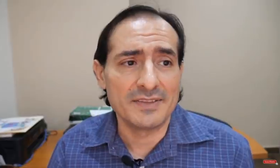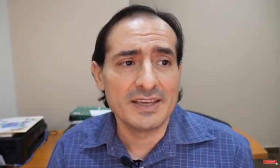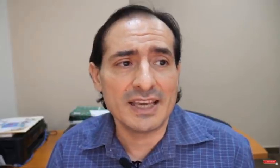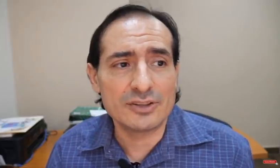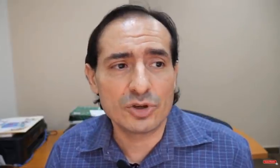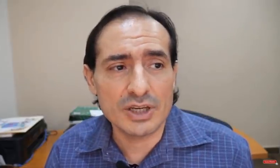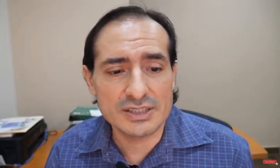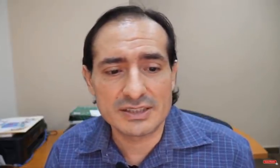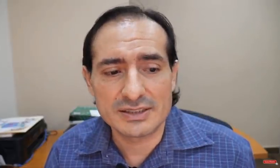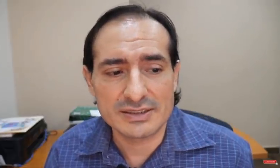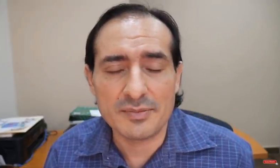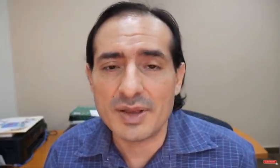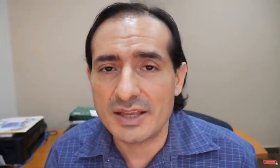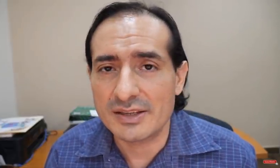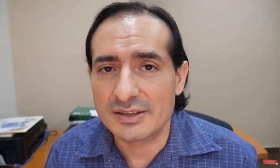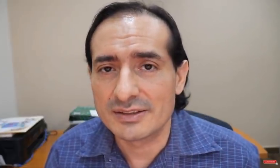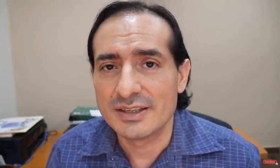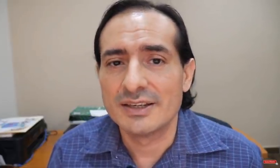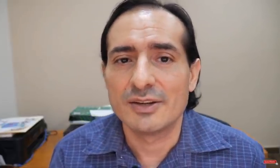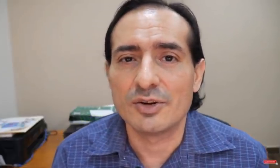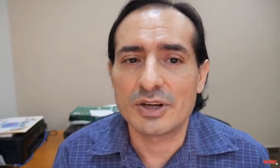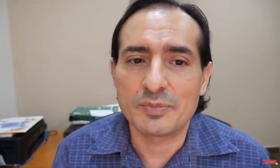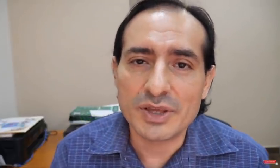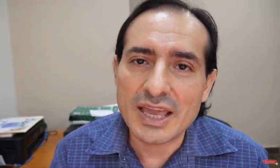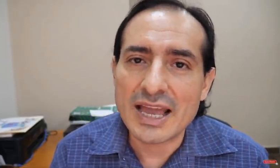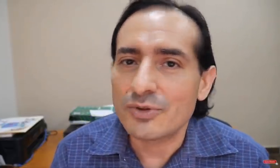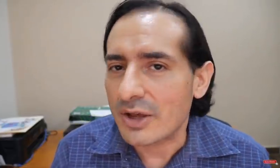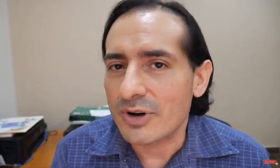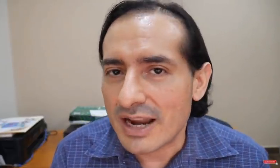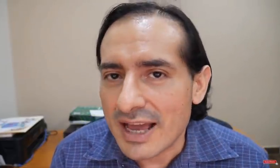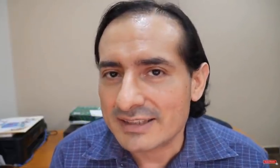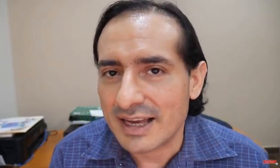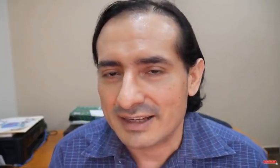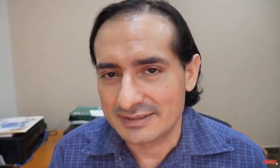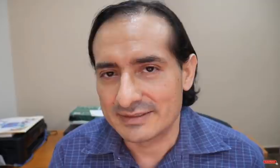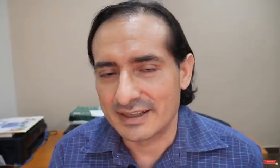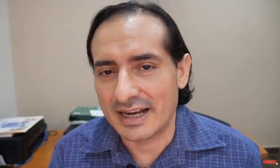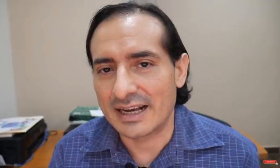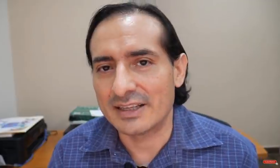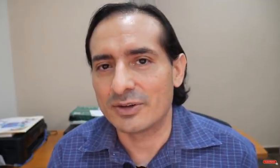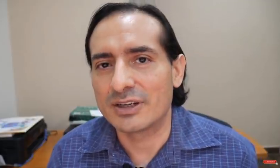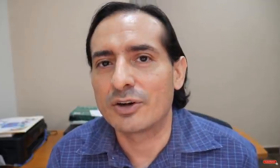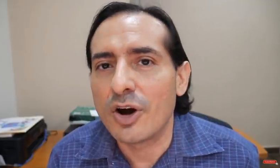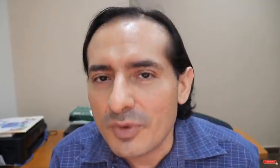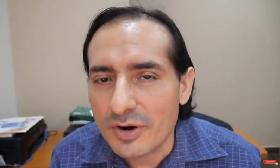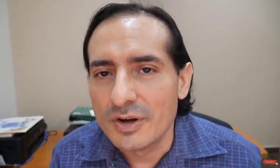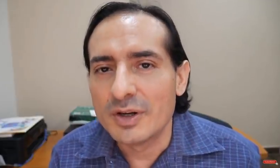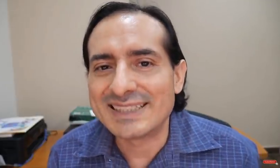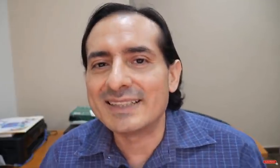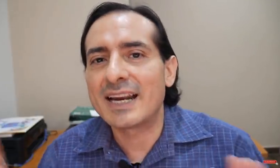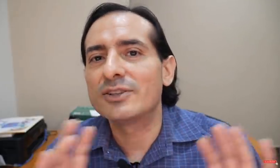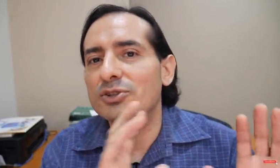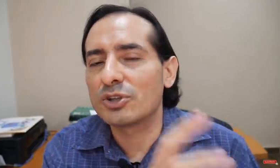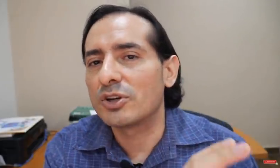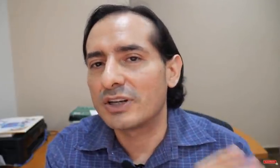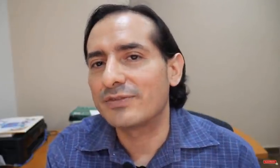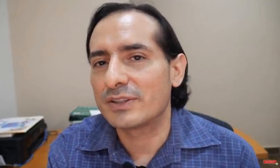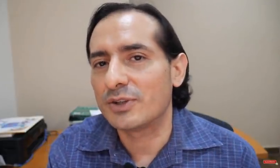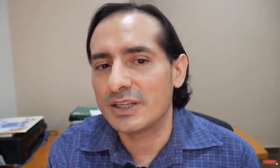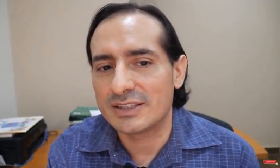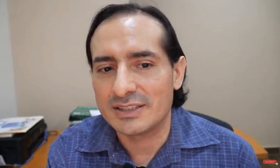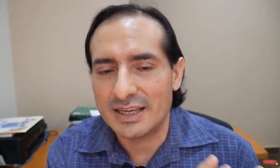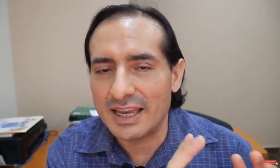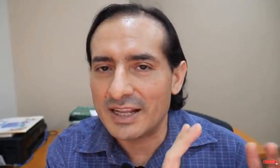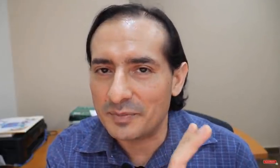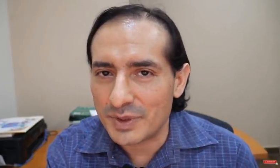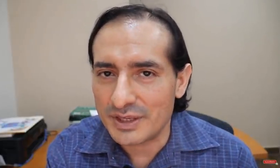eso es también lo que puede ayudar una alianza a calderón como centrando todos los reflectores